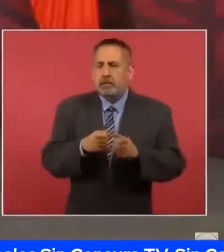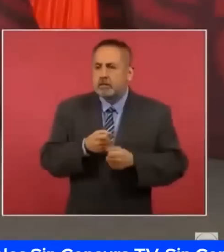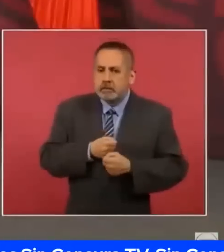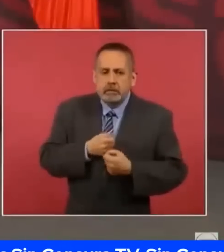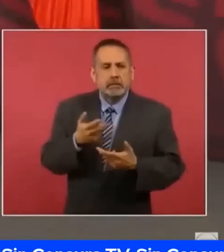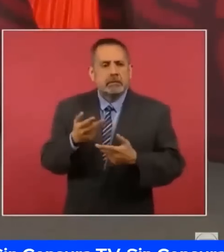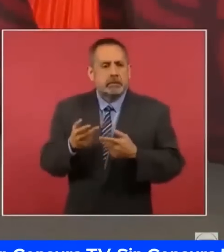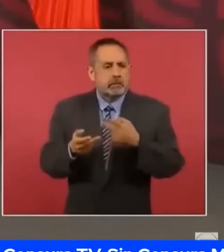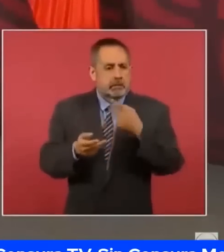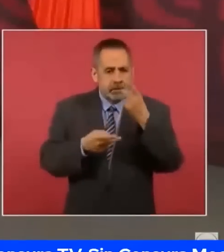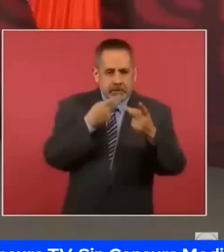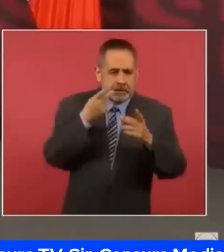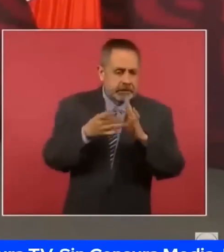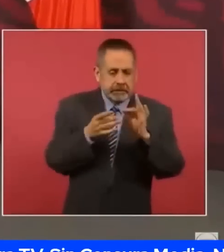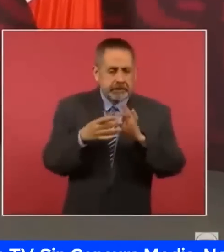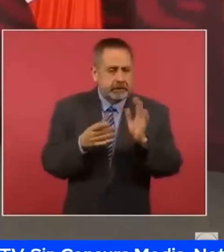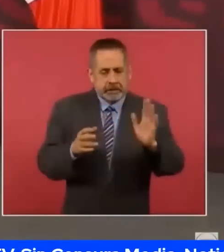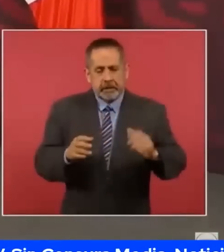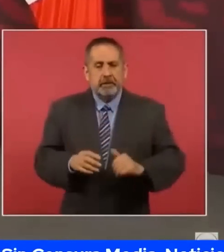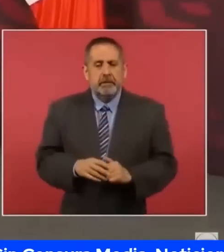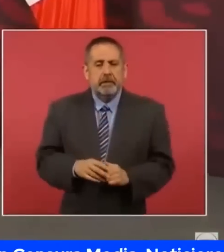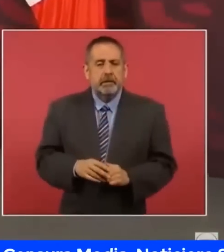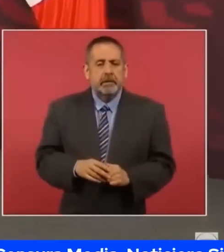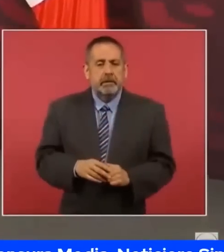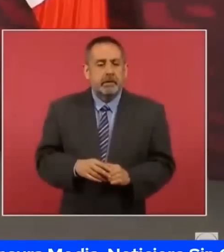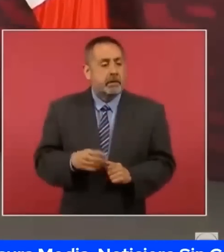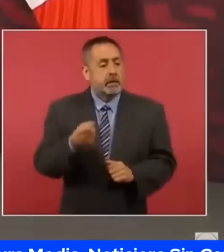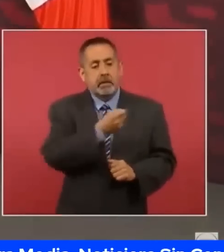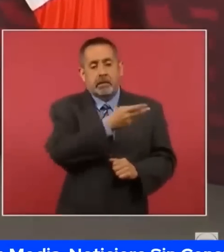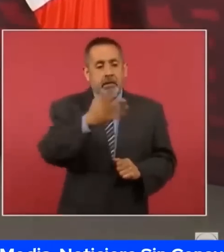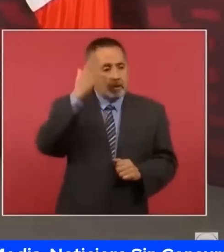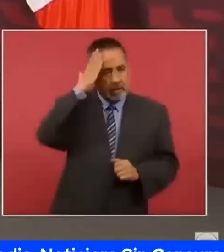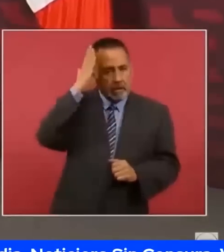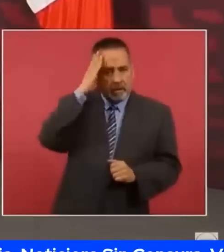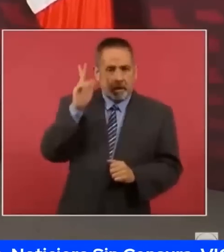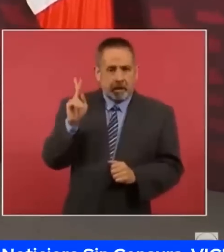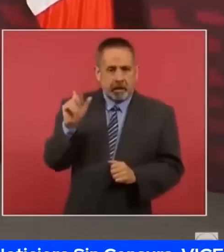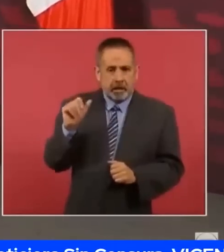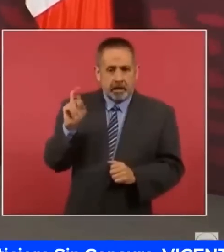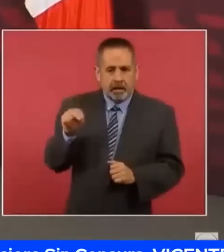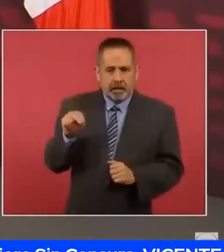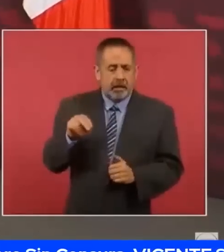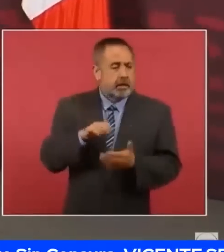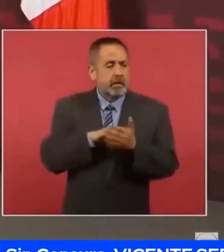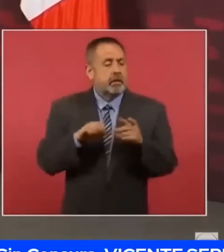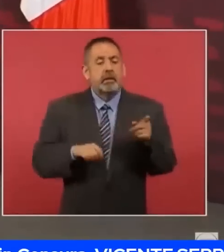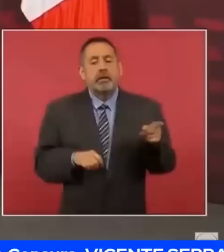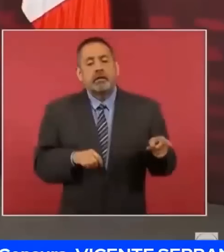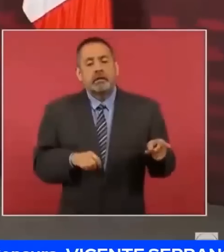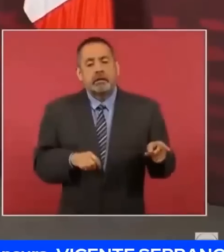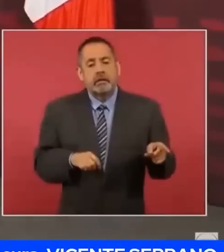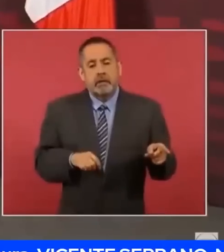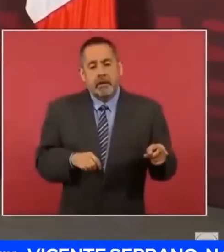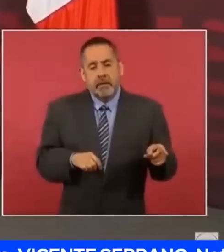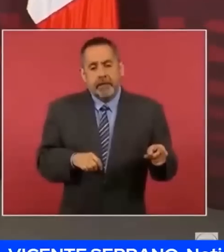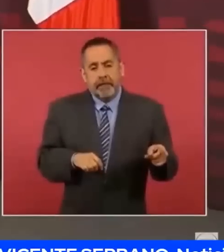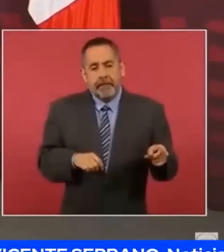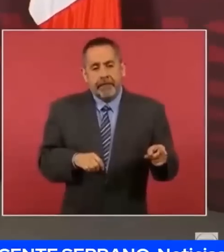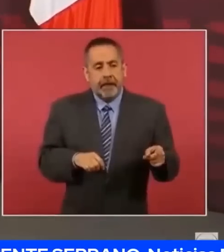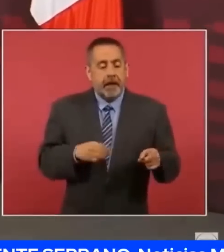manifestarse, ¿no? En este caso, los dirigentes del PAN, acerca de que si